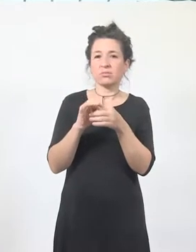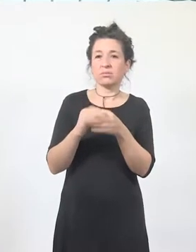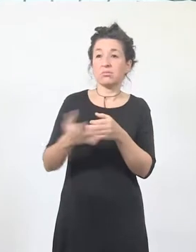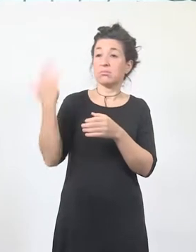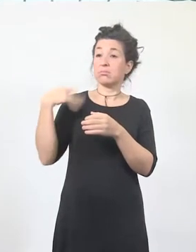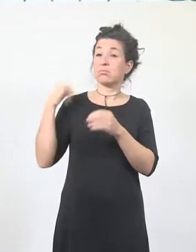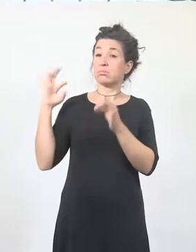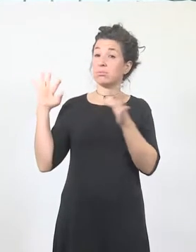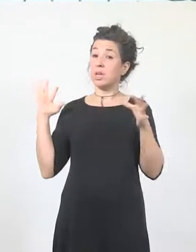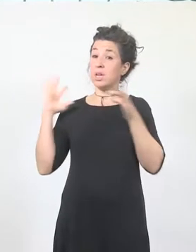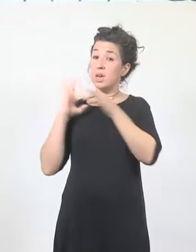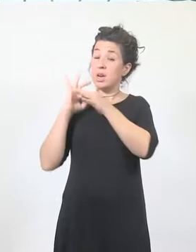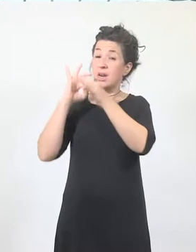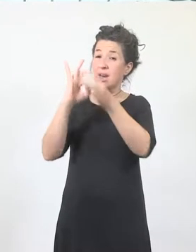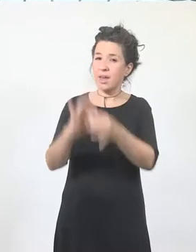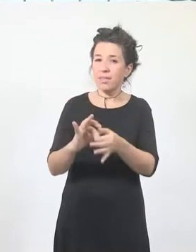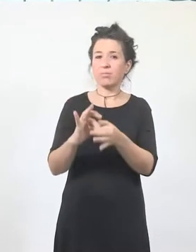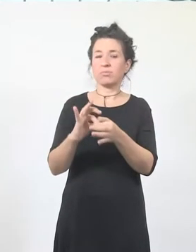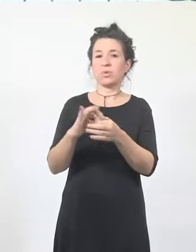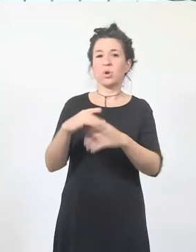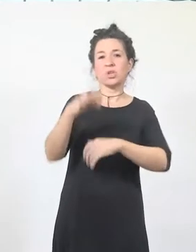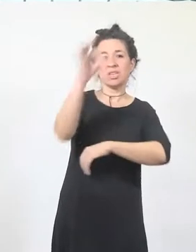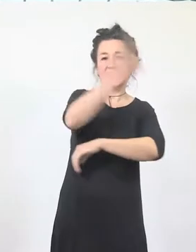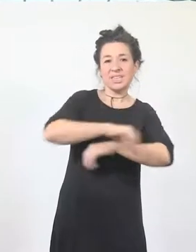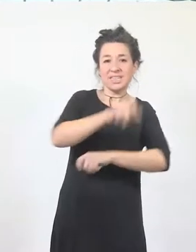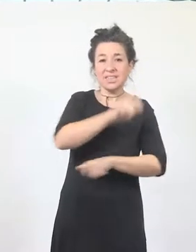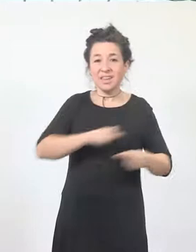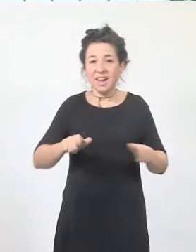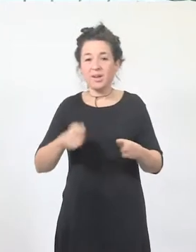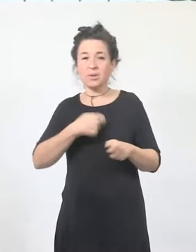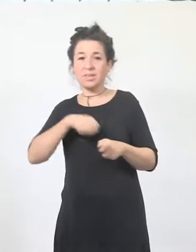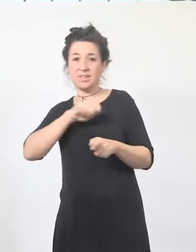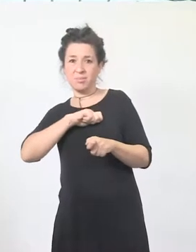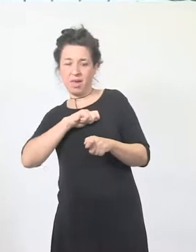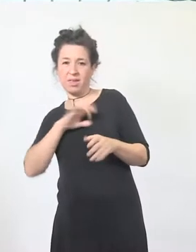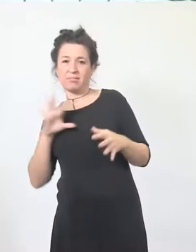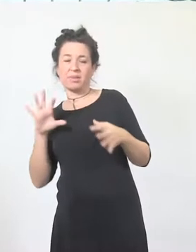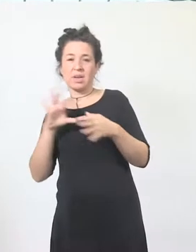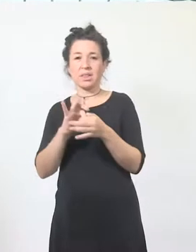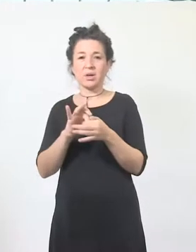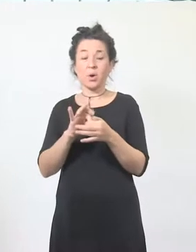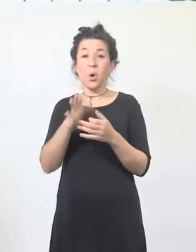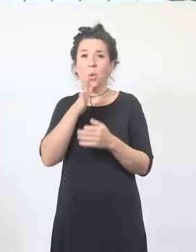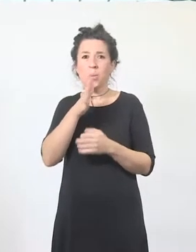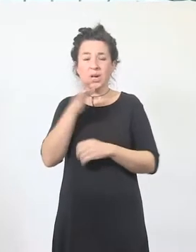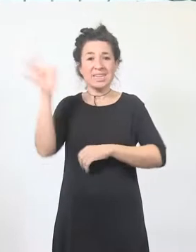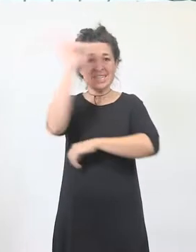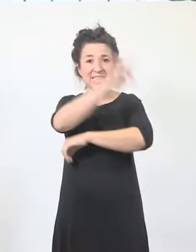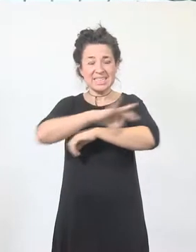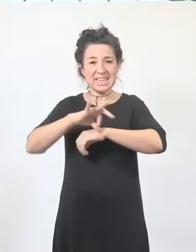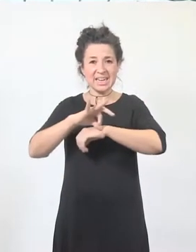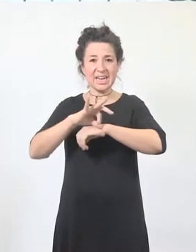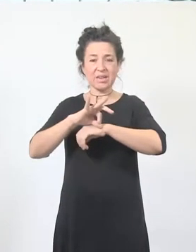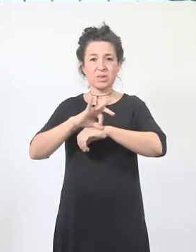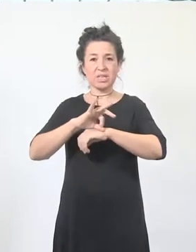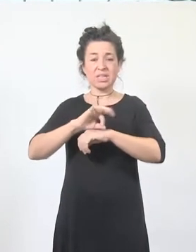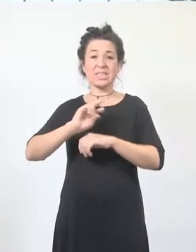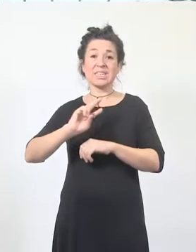a esa relación que siempre habían tenido los saharauis. De hecho, el pueblo saharaui es el único país árabe que tiene